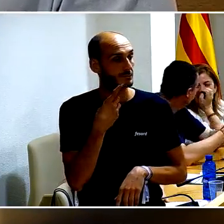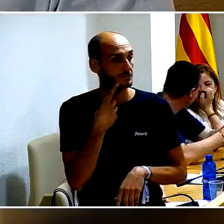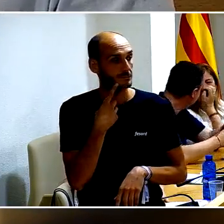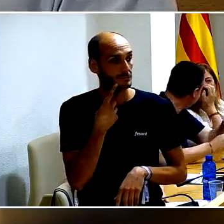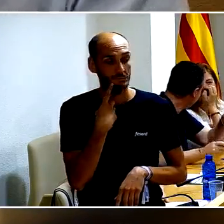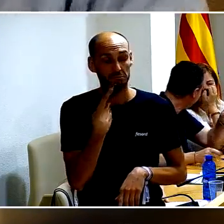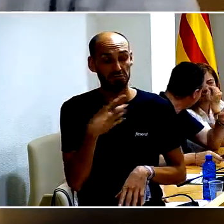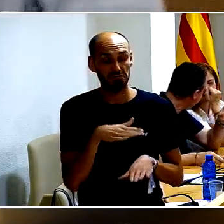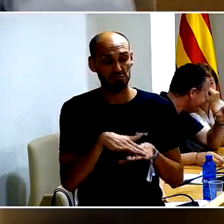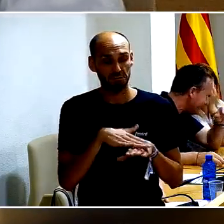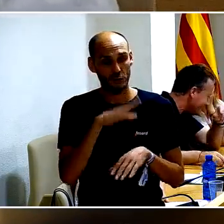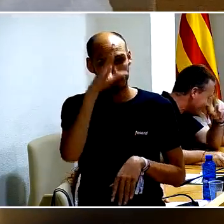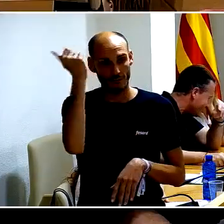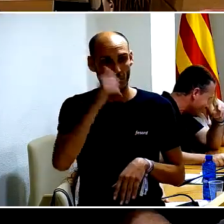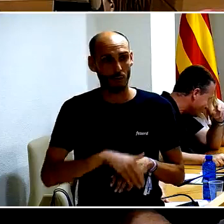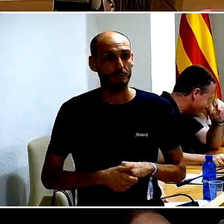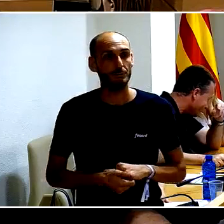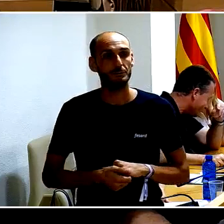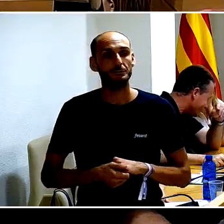se me ha olvidado, perdón. Bueno.